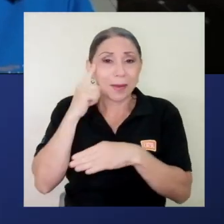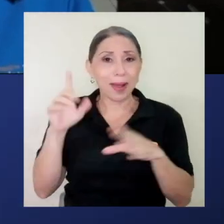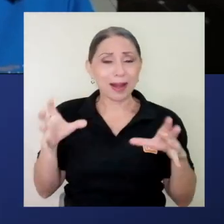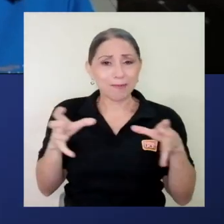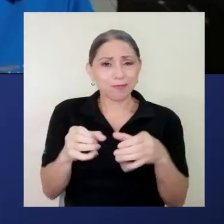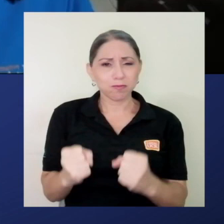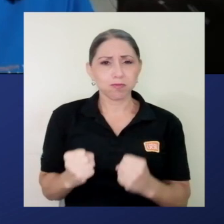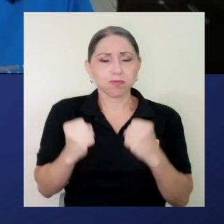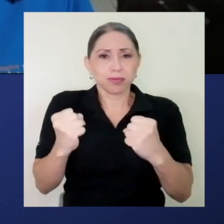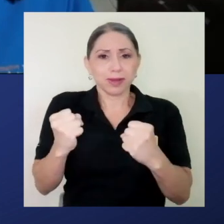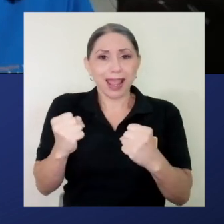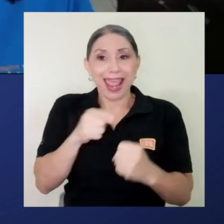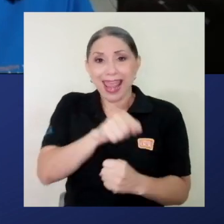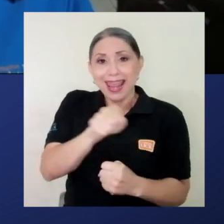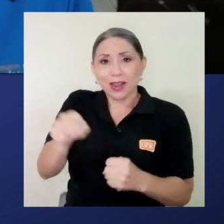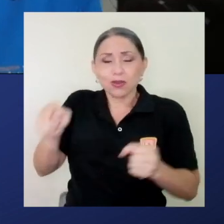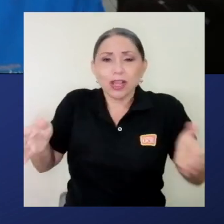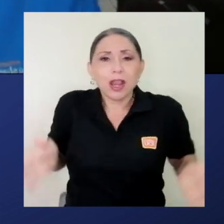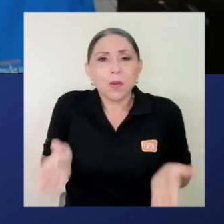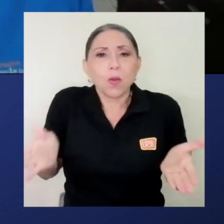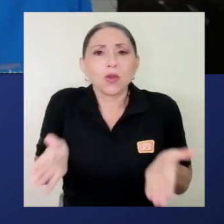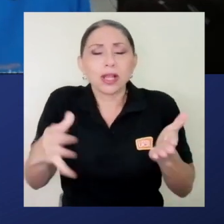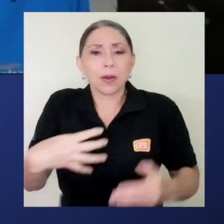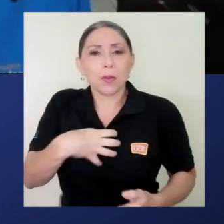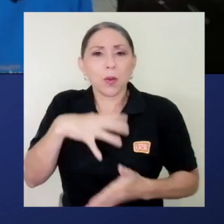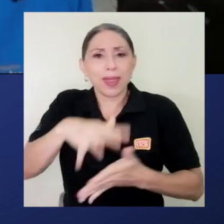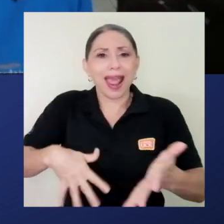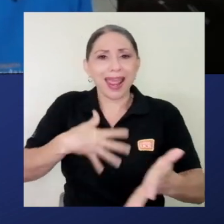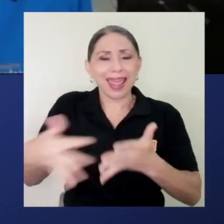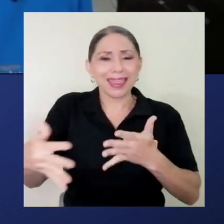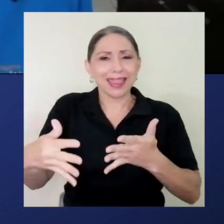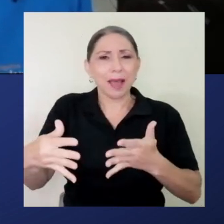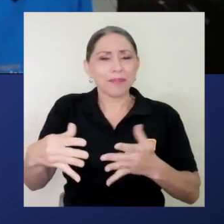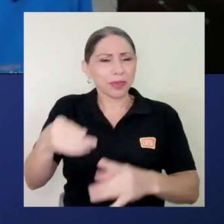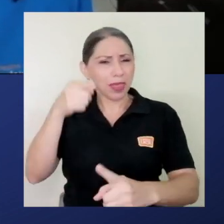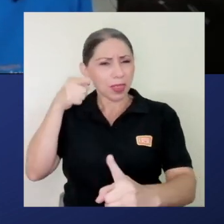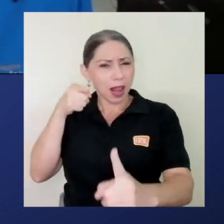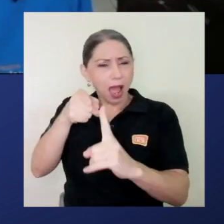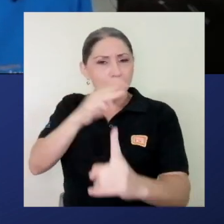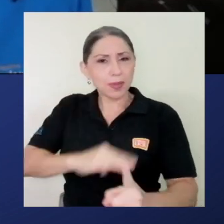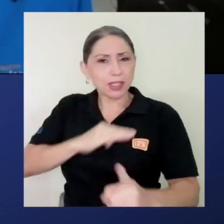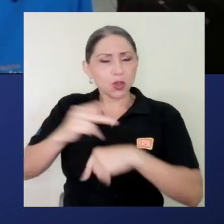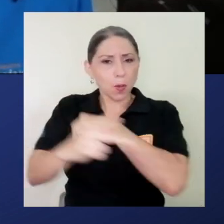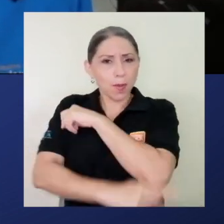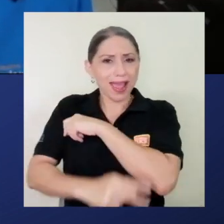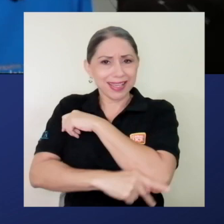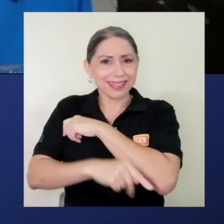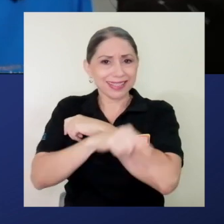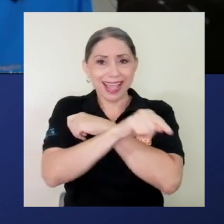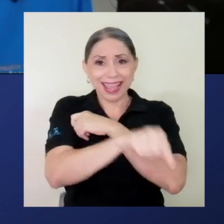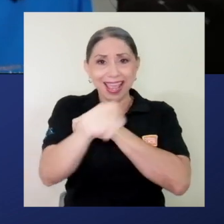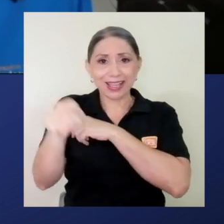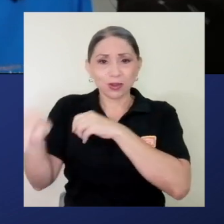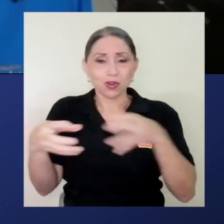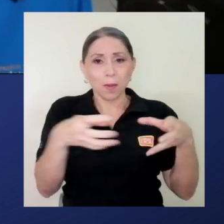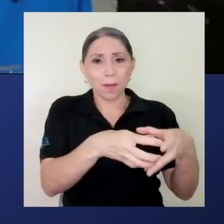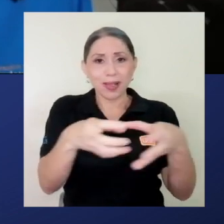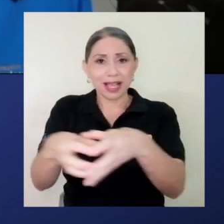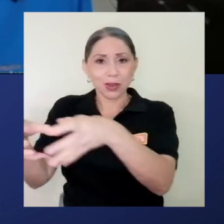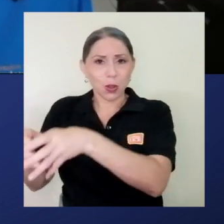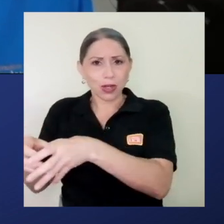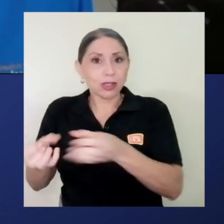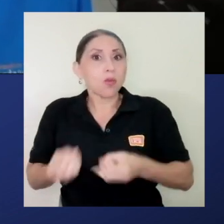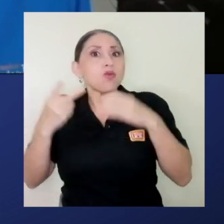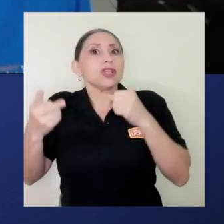para impulsar su propia agenda de la visión país que esos sectores, de manera, por supuesto, muchas veces contradictoria entre